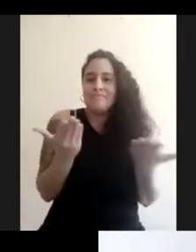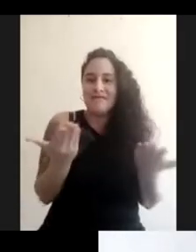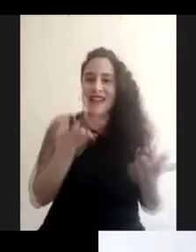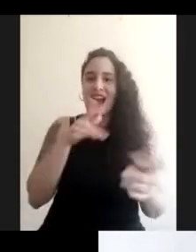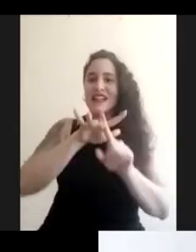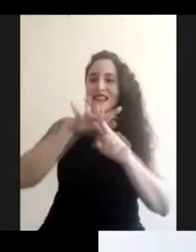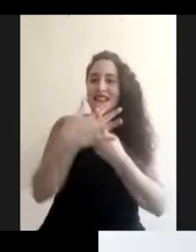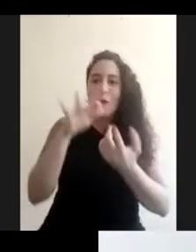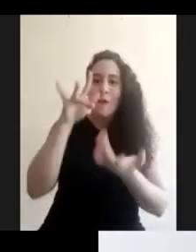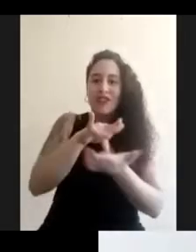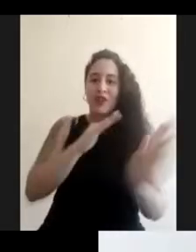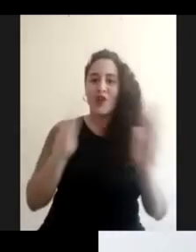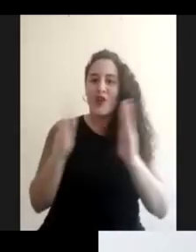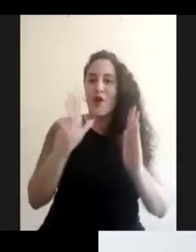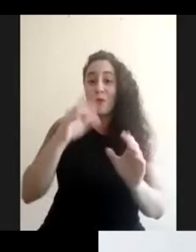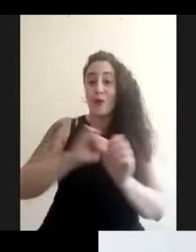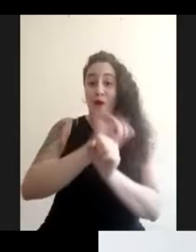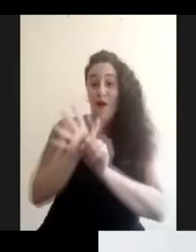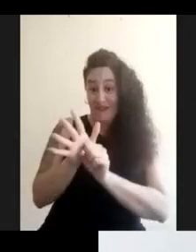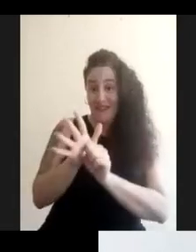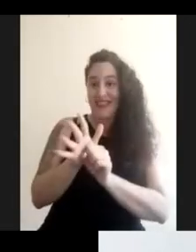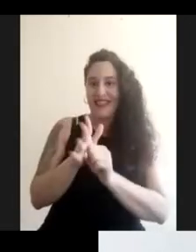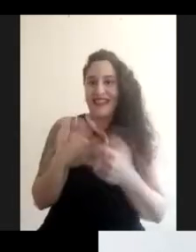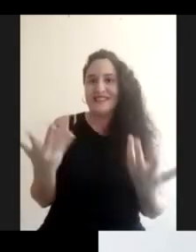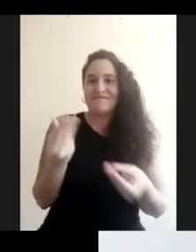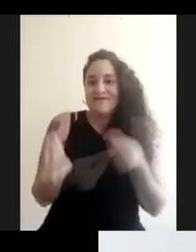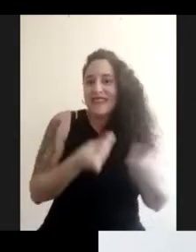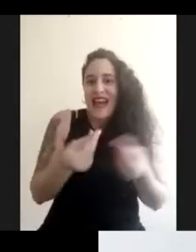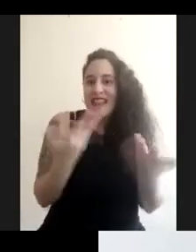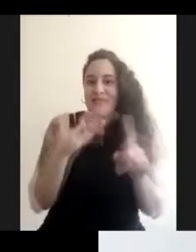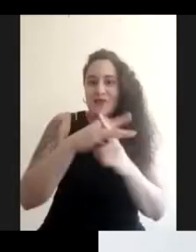momento, con el COVID-19?